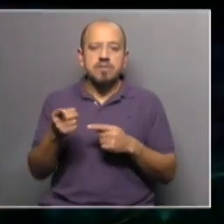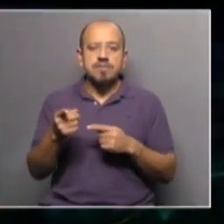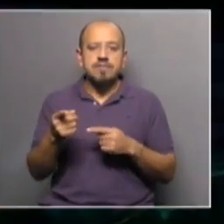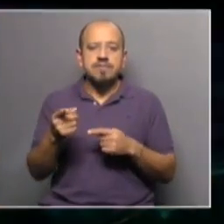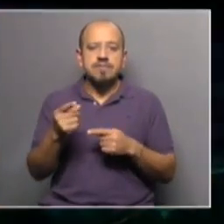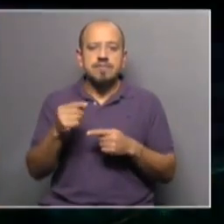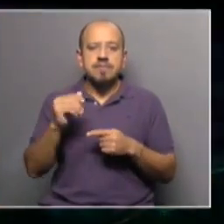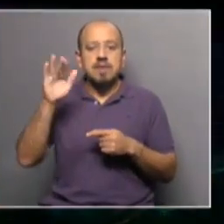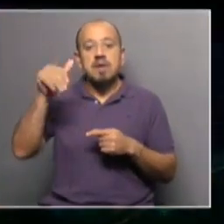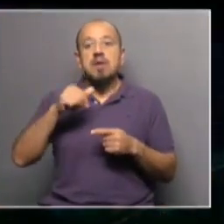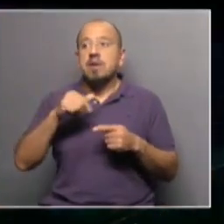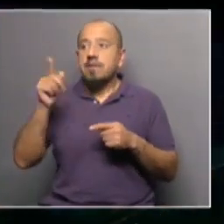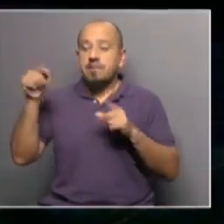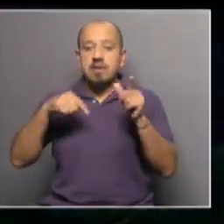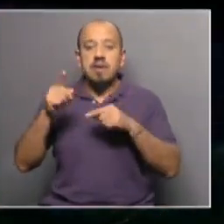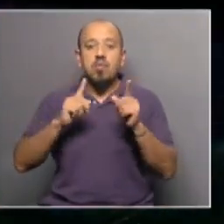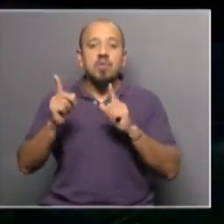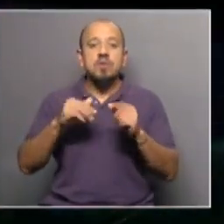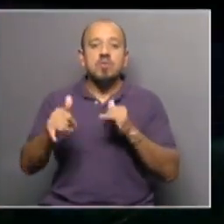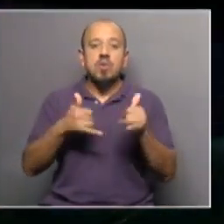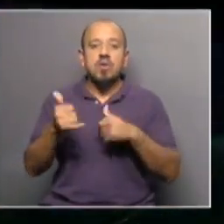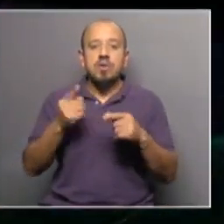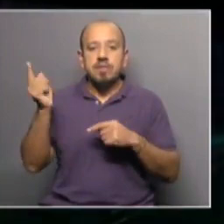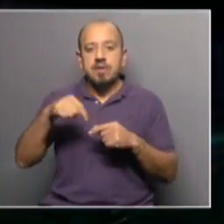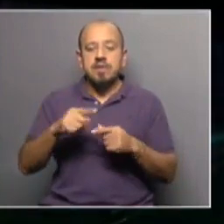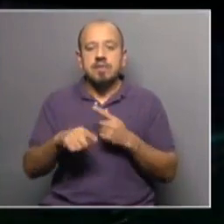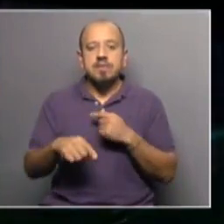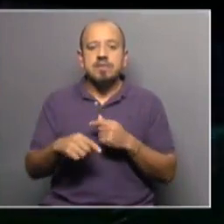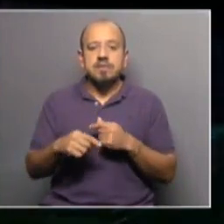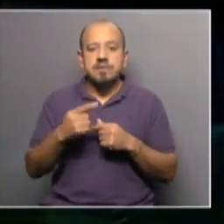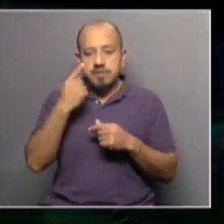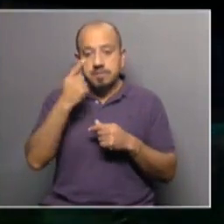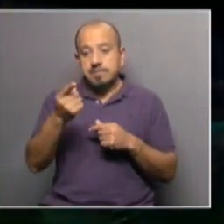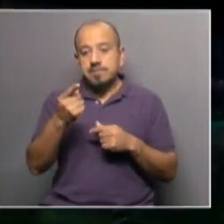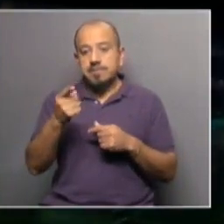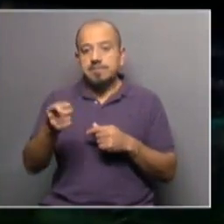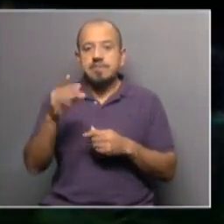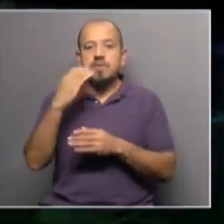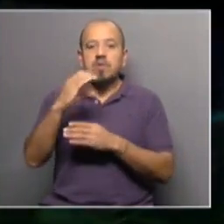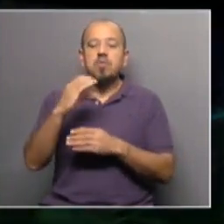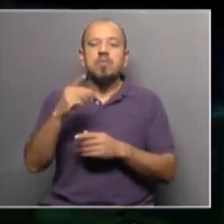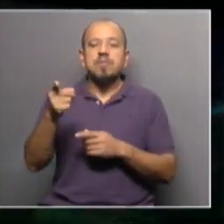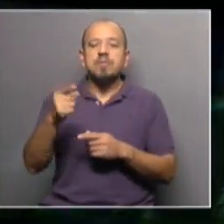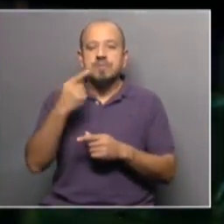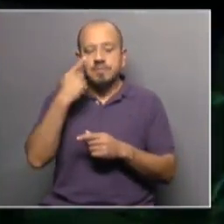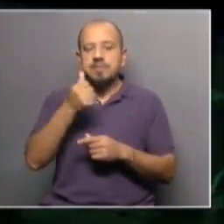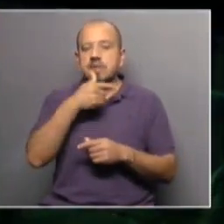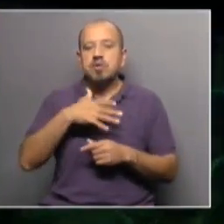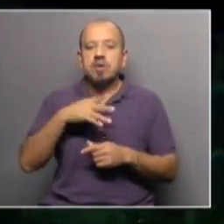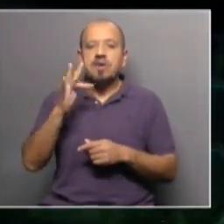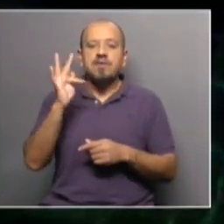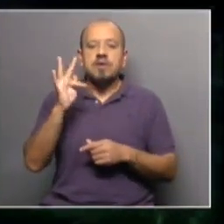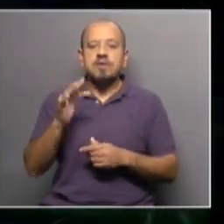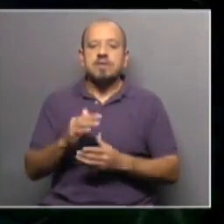Están trayendo jugadoras del exterior. Exactamente, también. Algunas, sí, jugadoras del exterior vienen a jugar esta liga. Pero bueno, les propongo desde el Club Albatros conocer la historia de Florencia Mier.